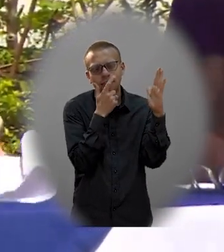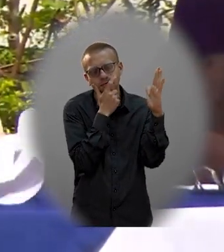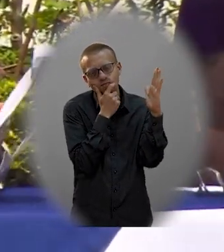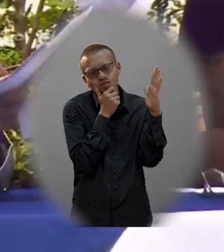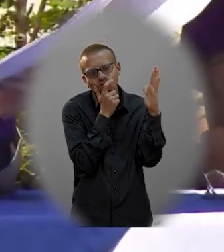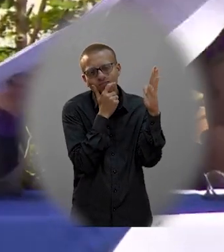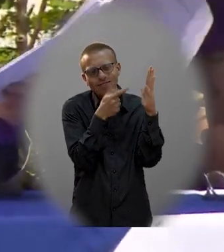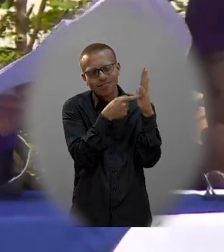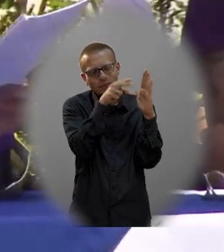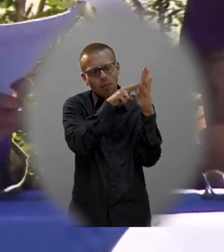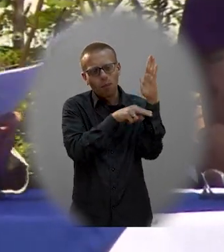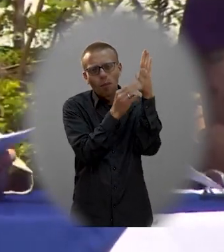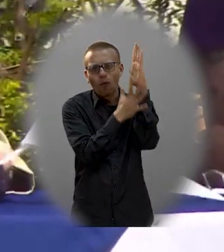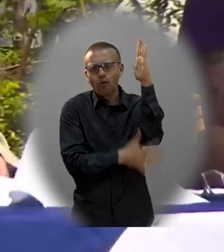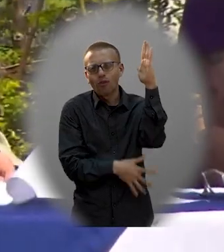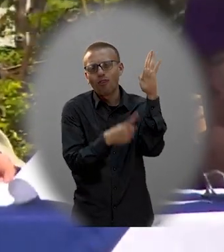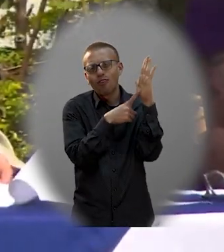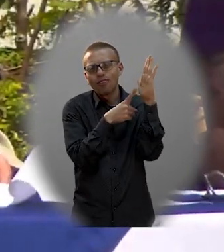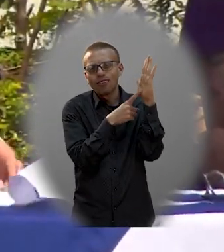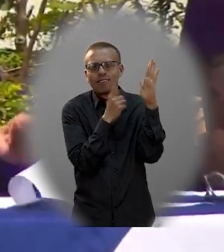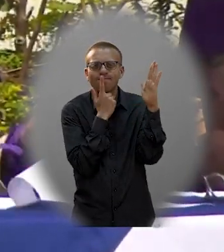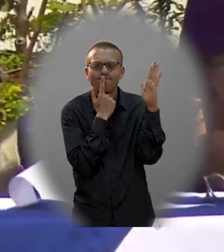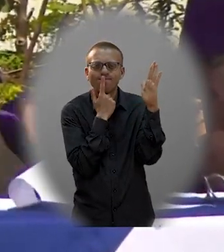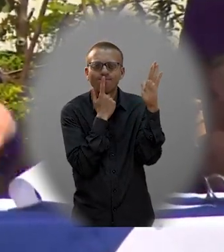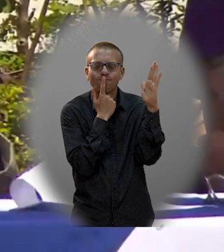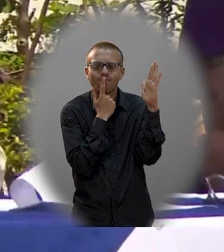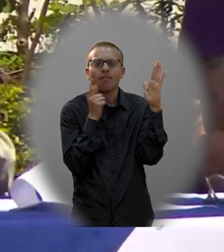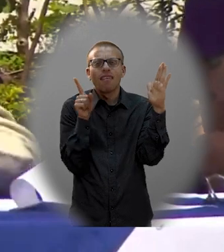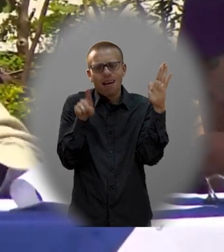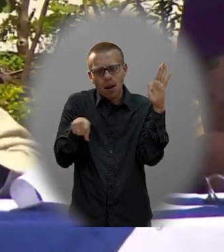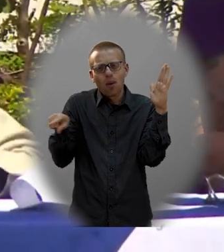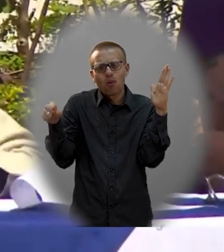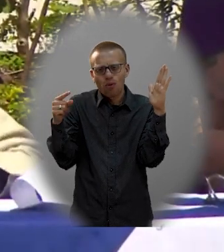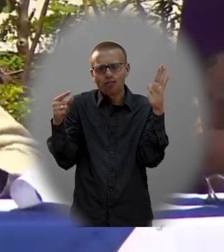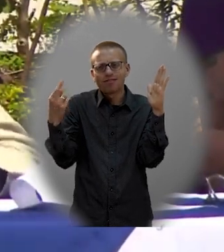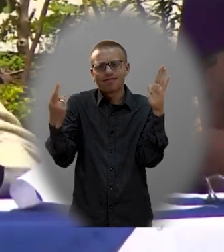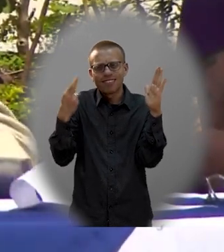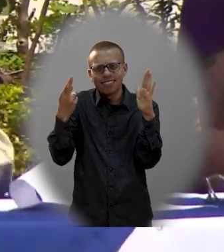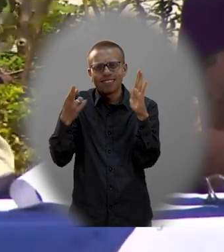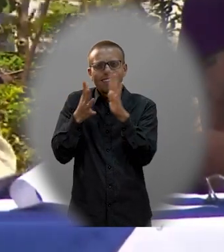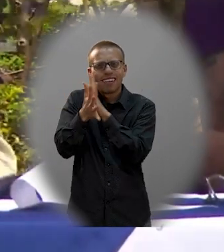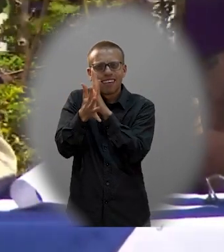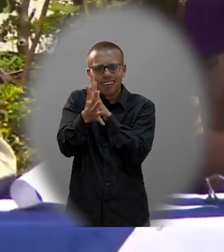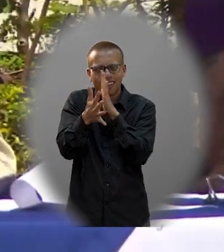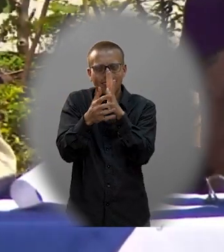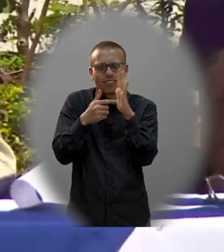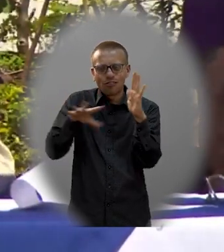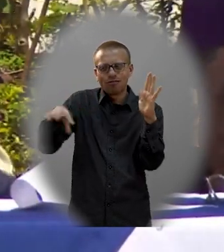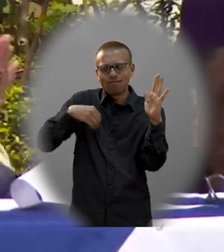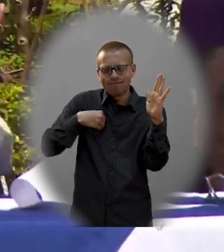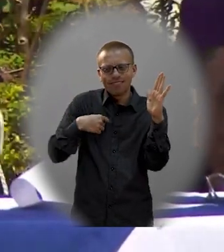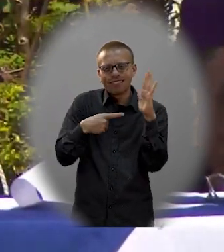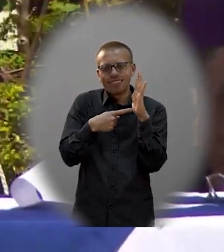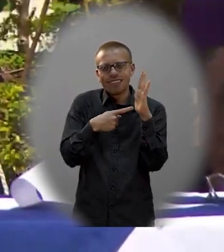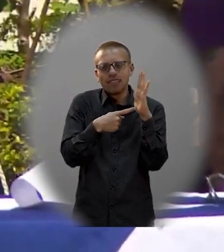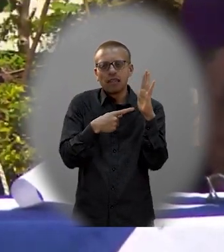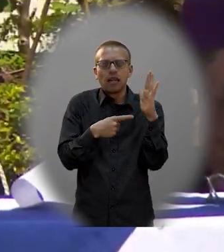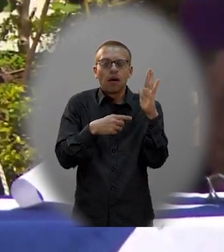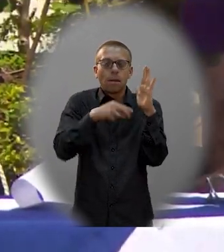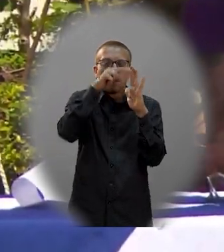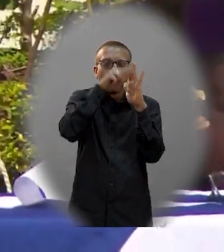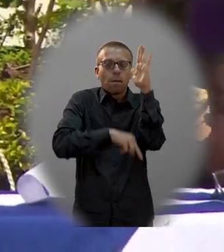que esto, como también lo decía Alejandro y como lo han dicho quienes intervienen en este panel, es un